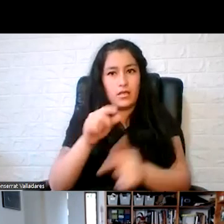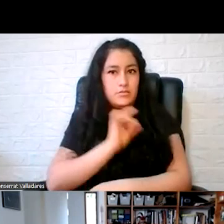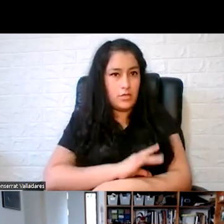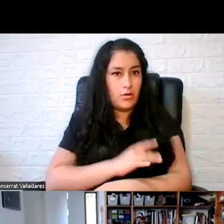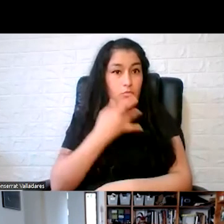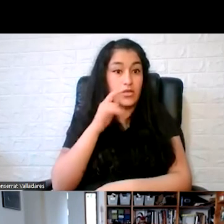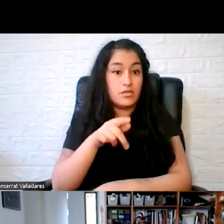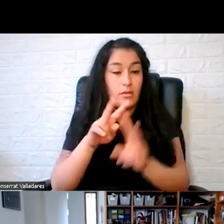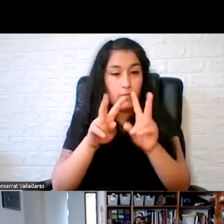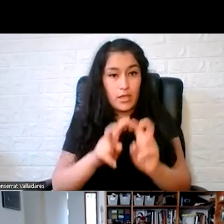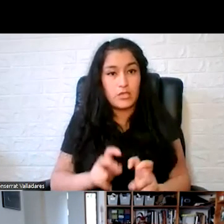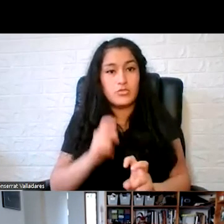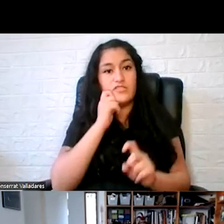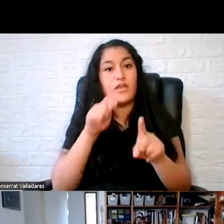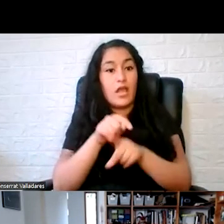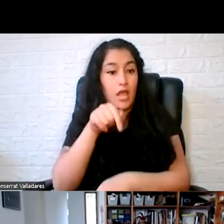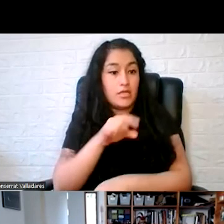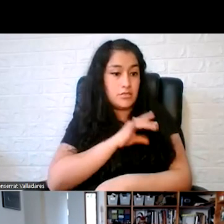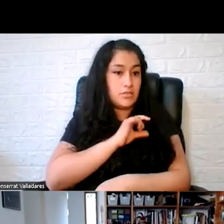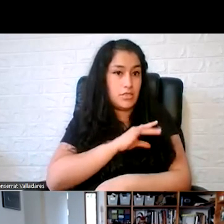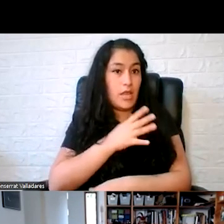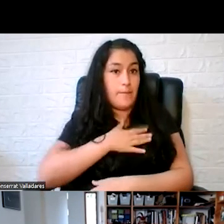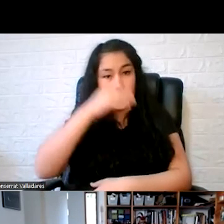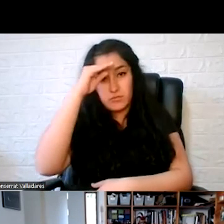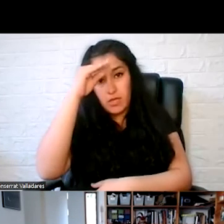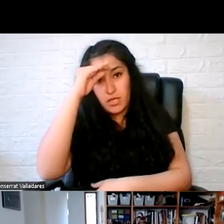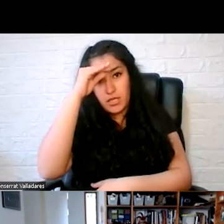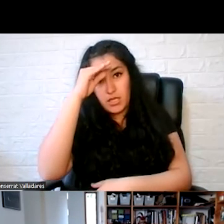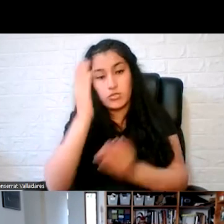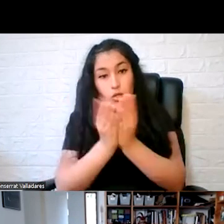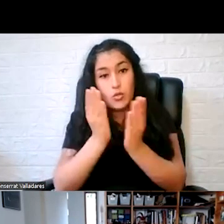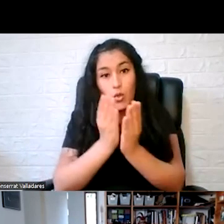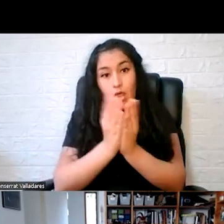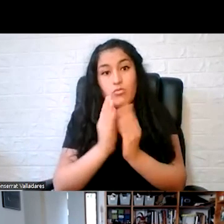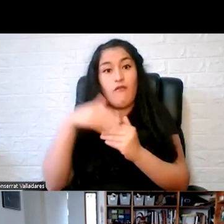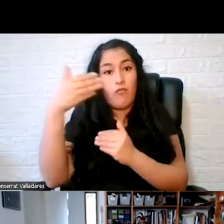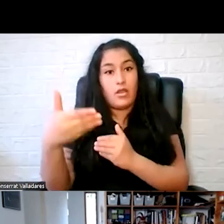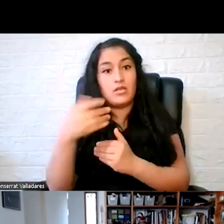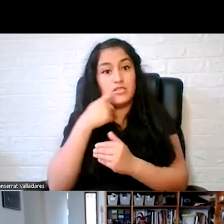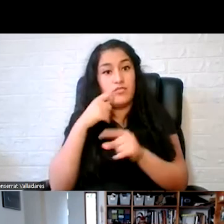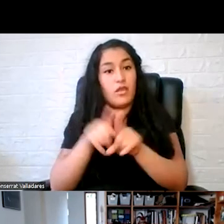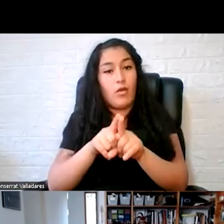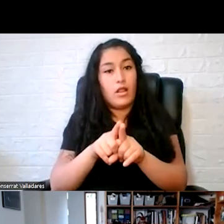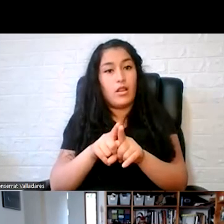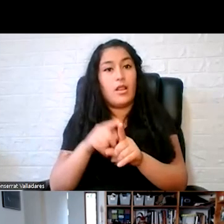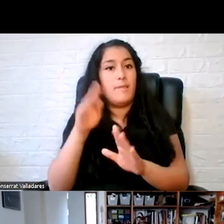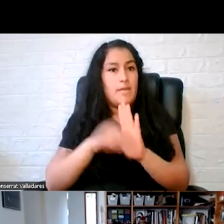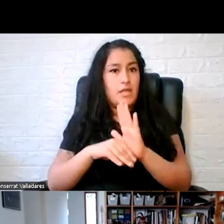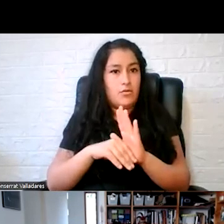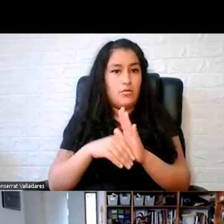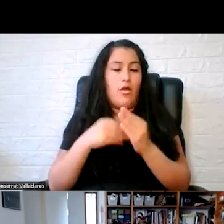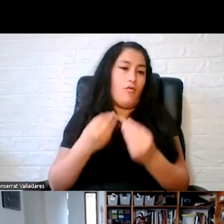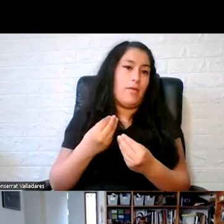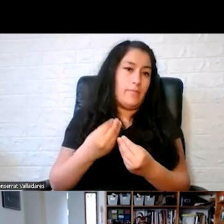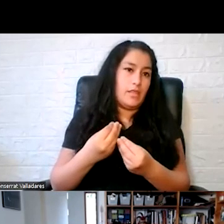de investigación tiene, en Chile, yo creo, en mi experiencia estudiando fuera, me costó mucho menos esta voz, y al contrario, creo